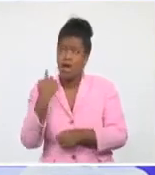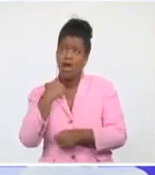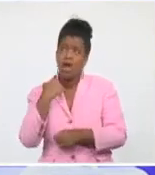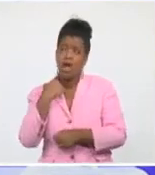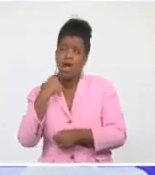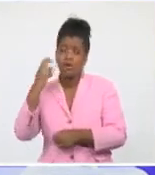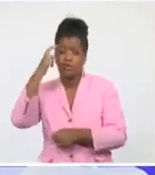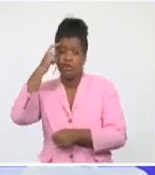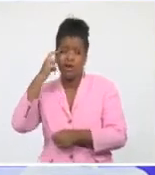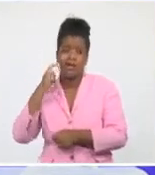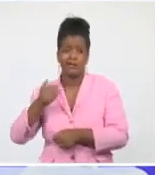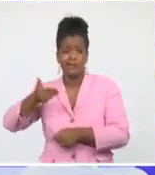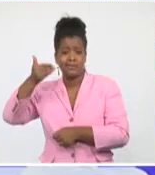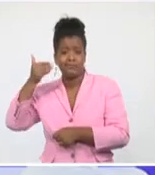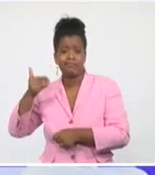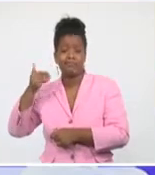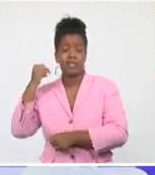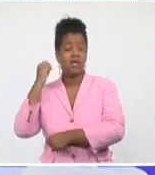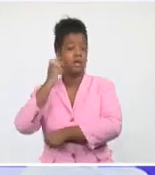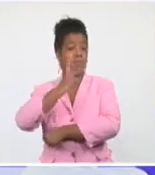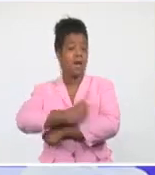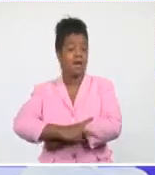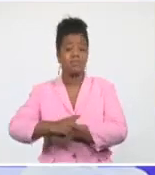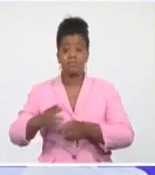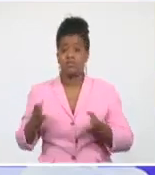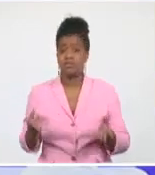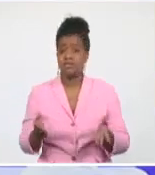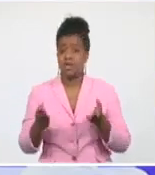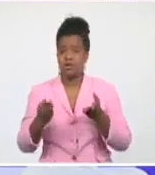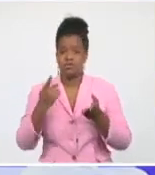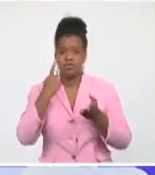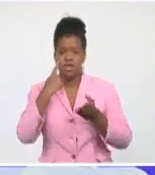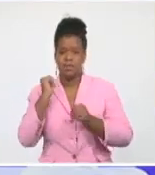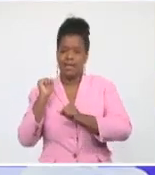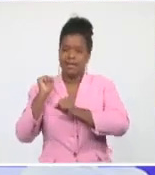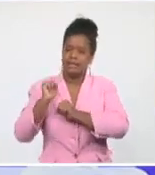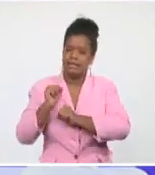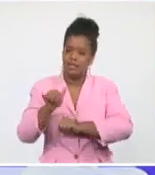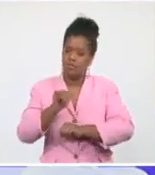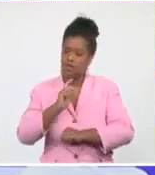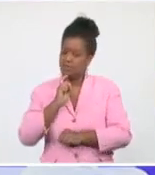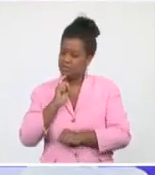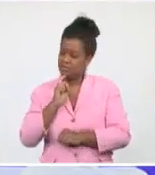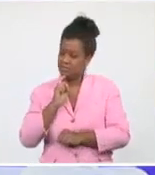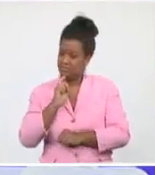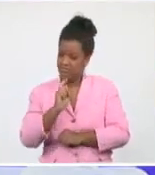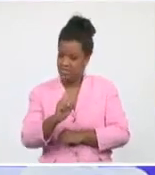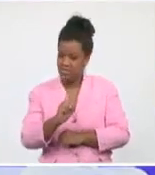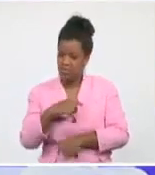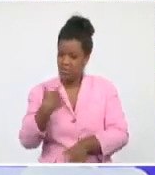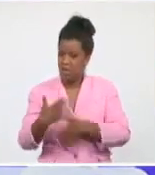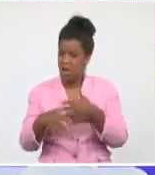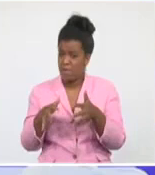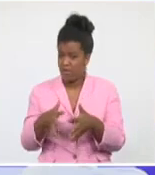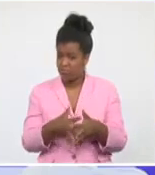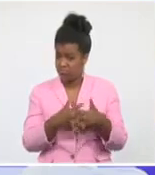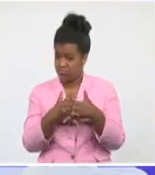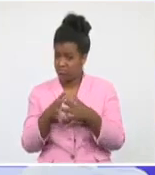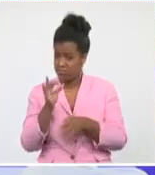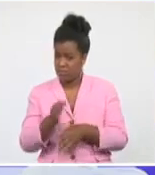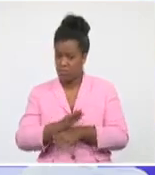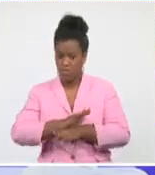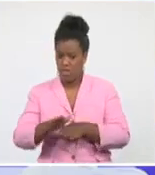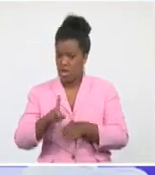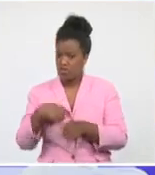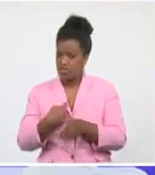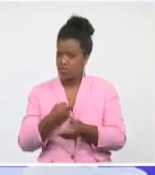antiguos. Los países en desarrollo cargan el insoportable peso de una deuda externa pagada ya 1000 veces y